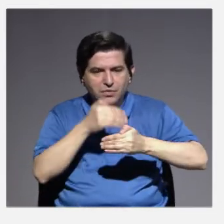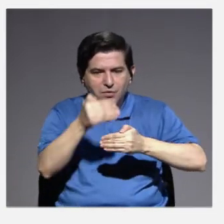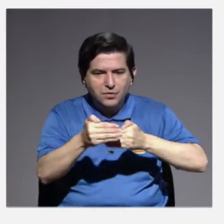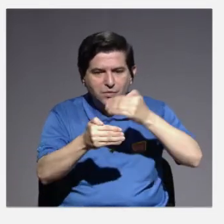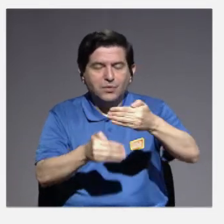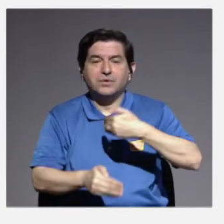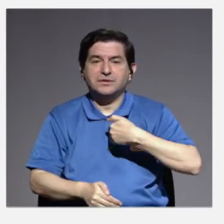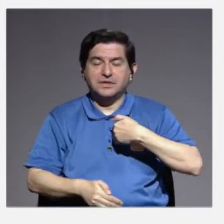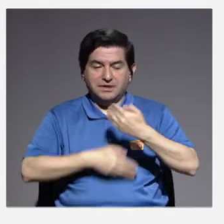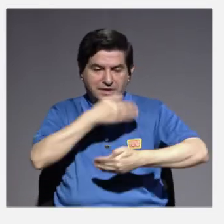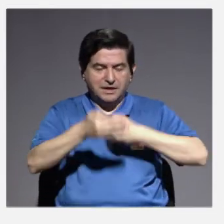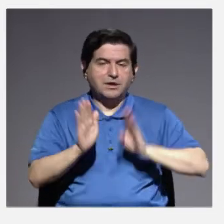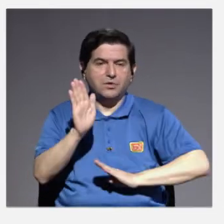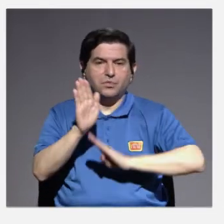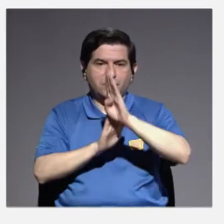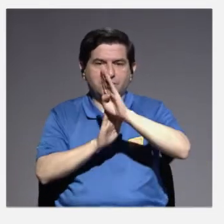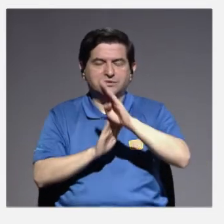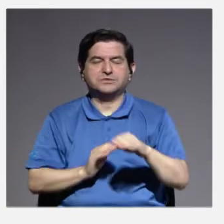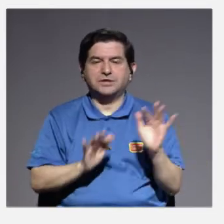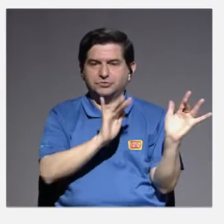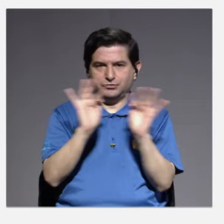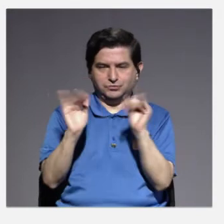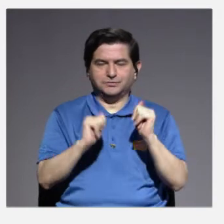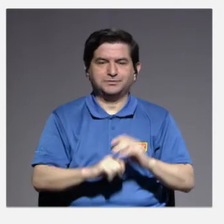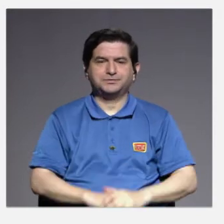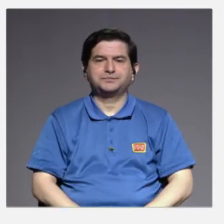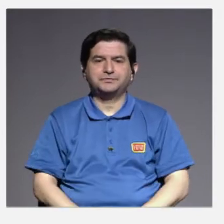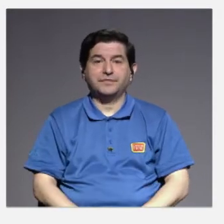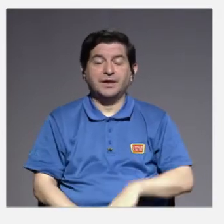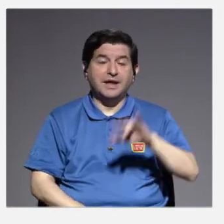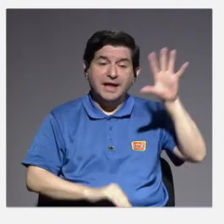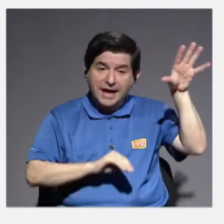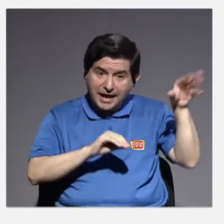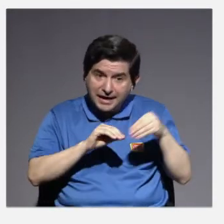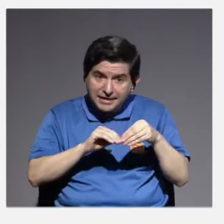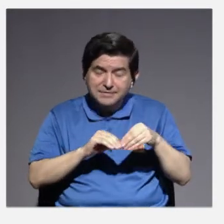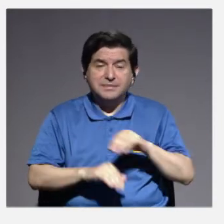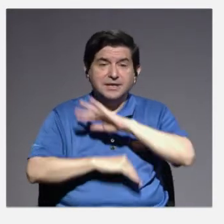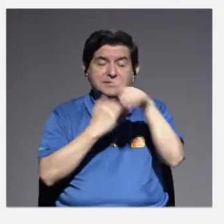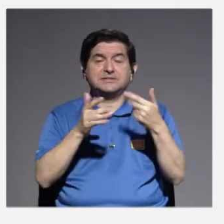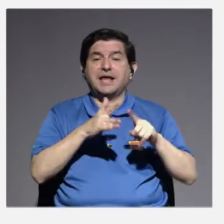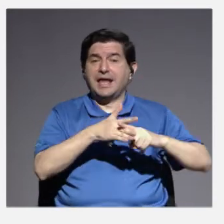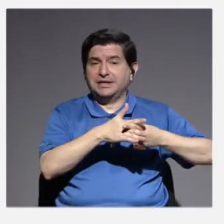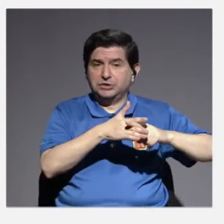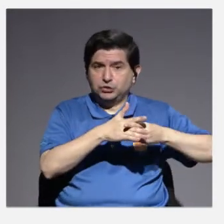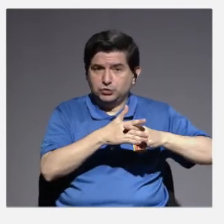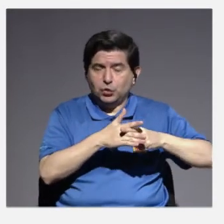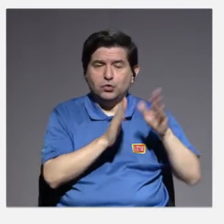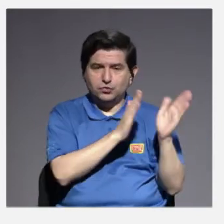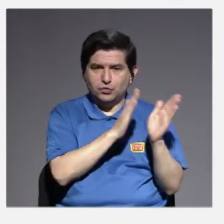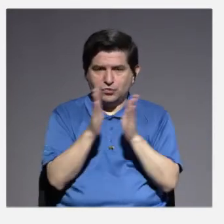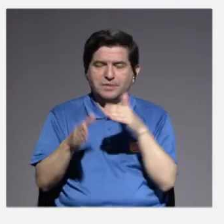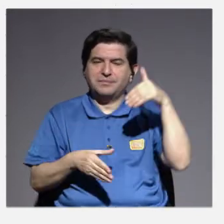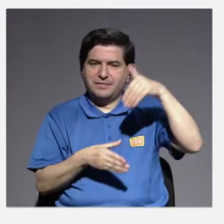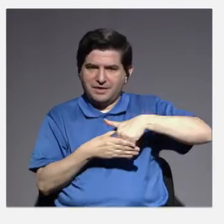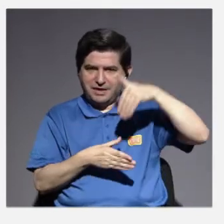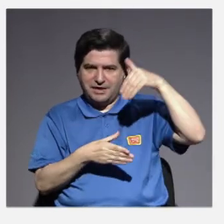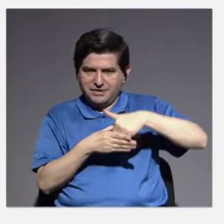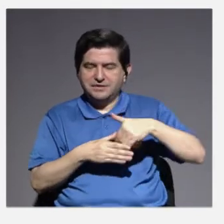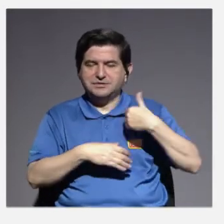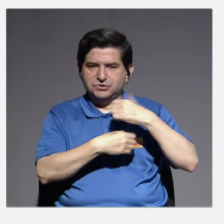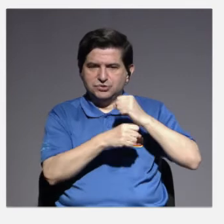poder tener procesos de digitalización. Y esto además debe incluirse en todos los instrumentos de planificación interna de